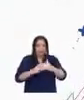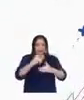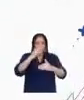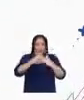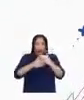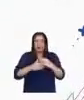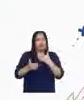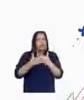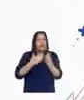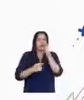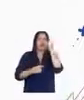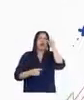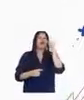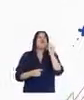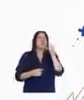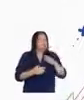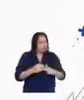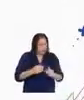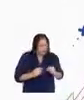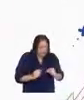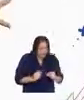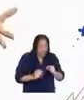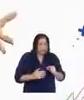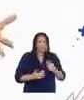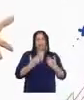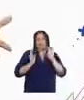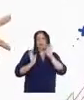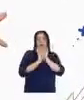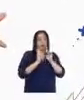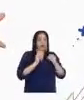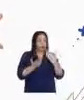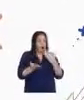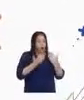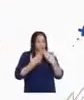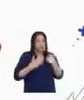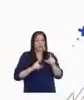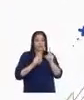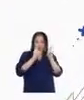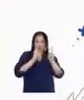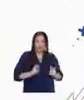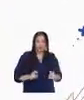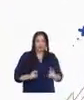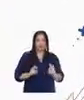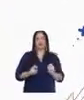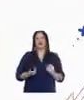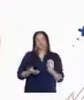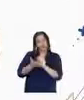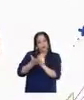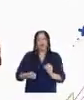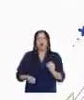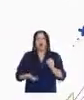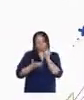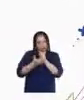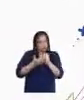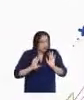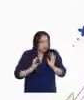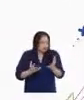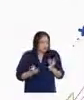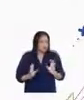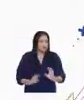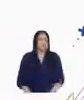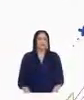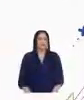por más pequeña que parezca, como conversar con alguien, por ejemplo, escríbela también o dibújala como